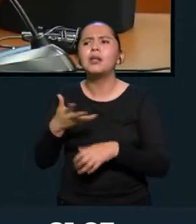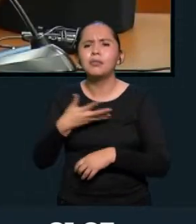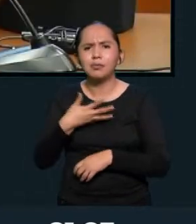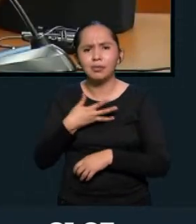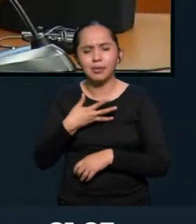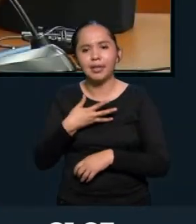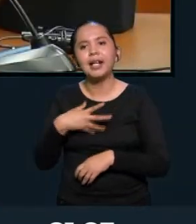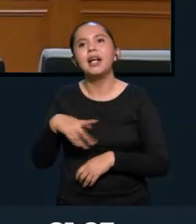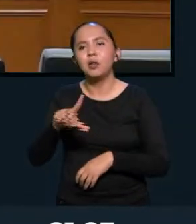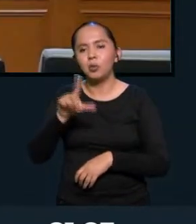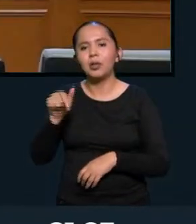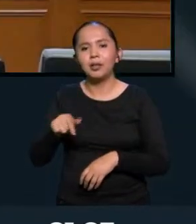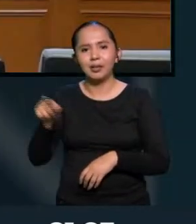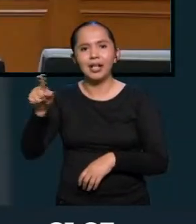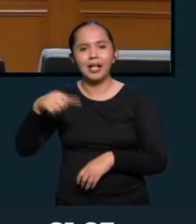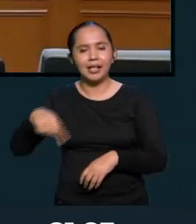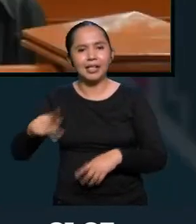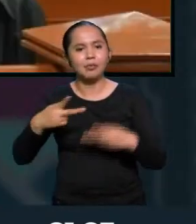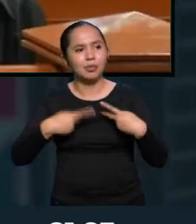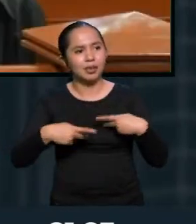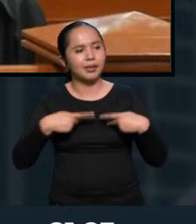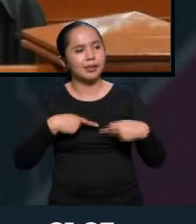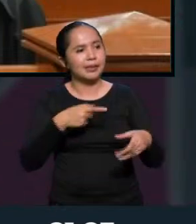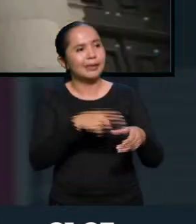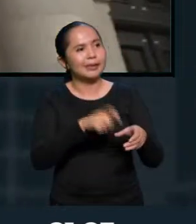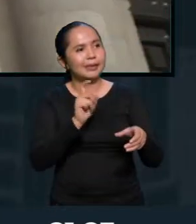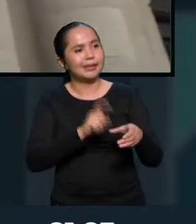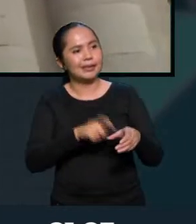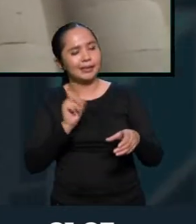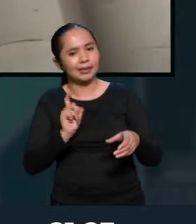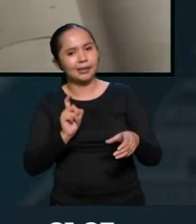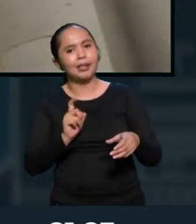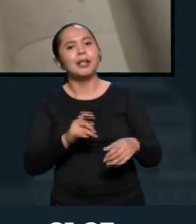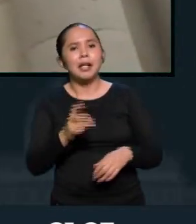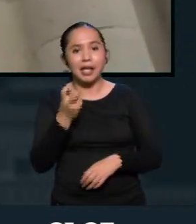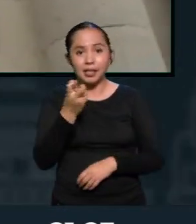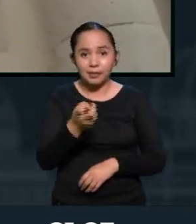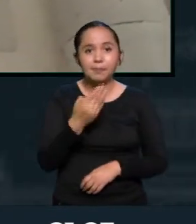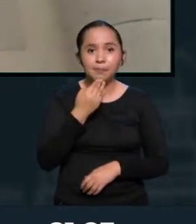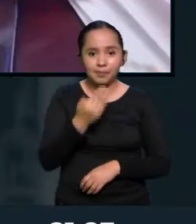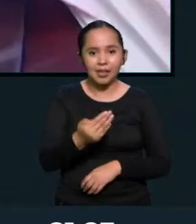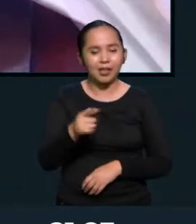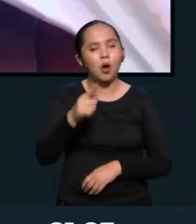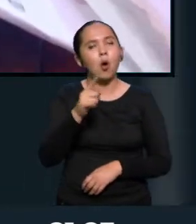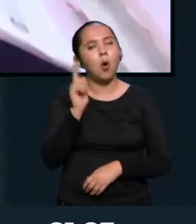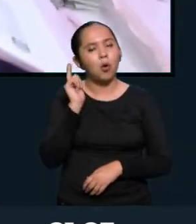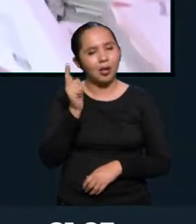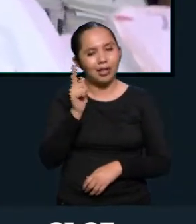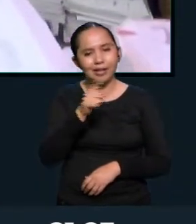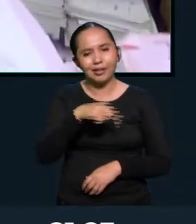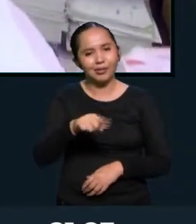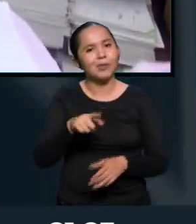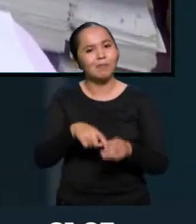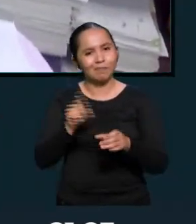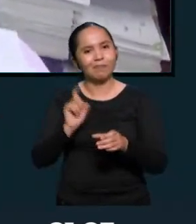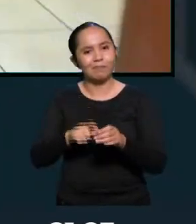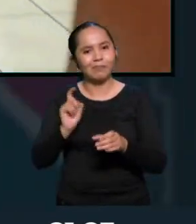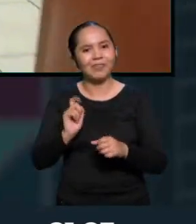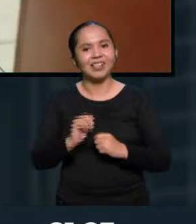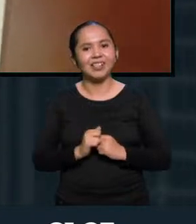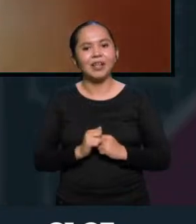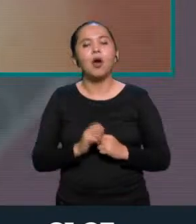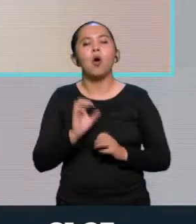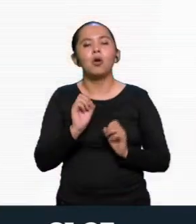están solicitando una jubilación anticipada. Yo te diría qué bueno que se vayan. Ojalá no se lleven todo eso, pero qué bueno que ya se vayan. Me gustaría hacerte